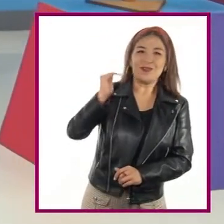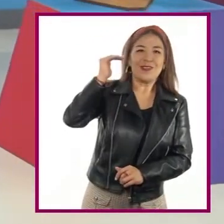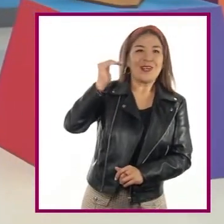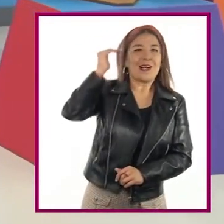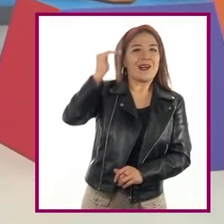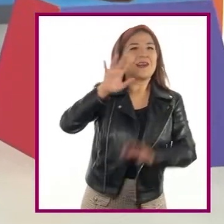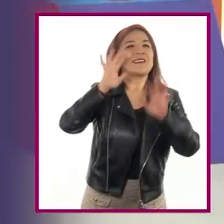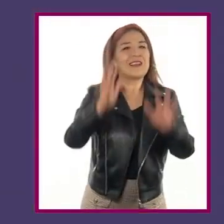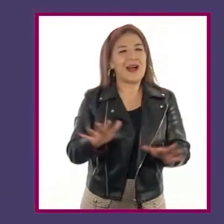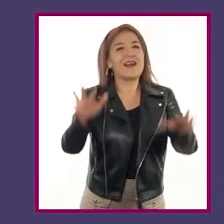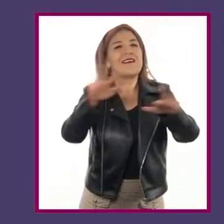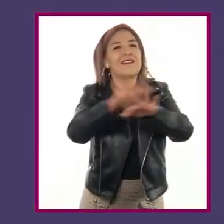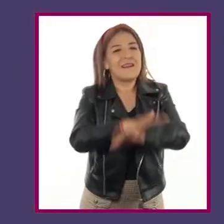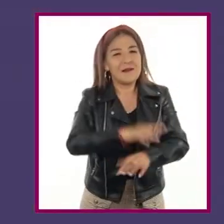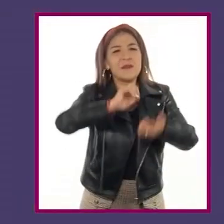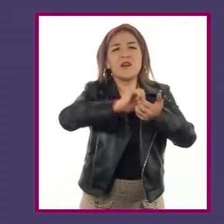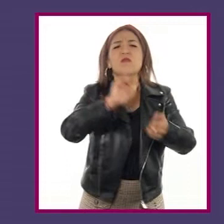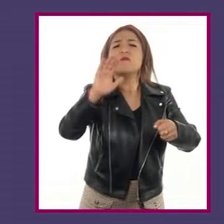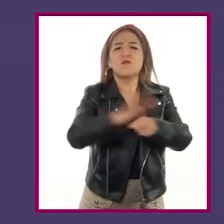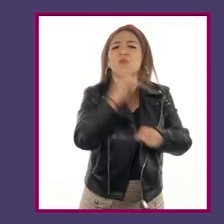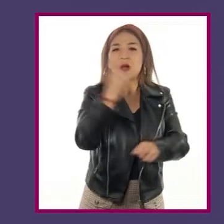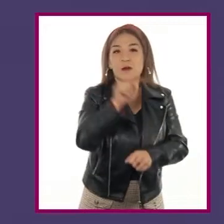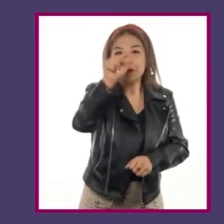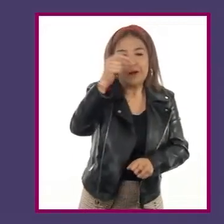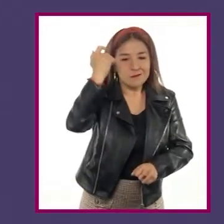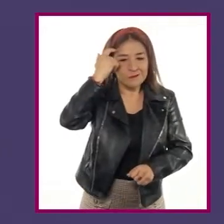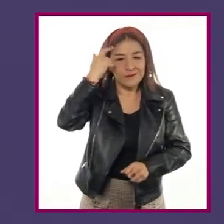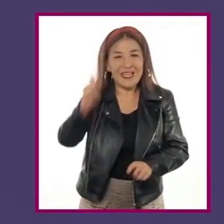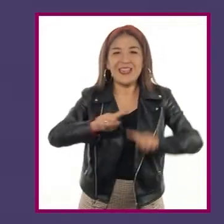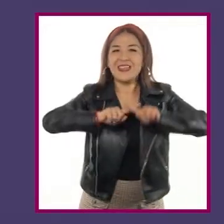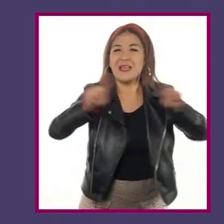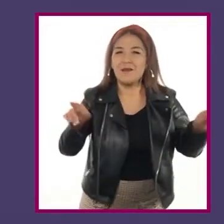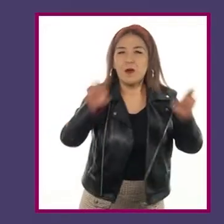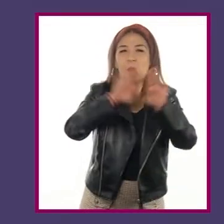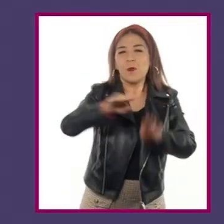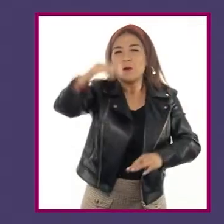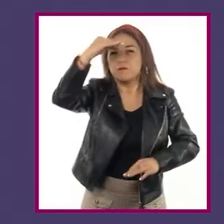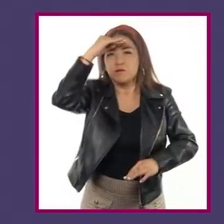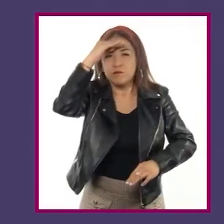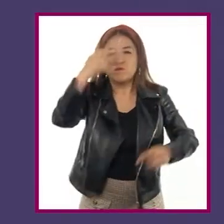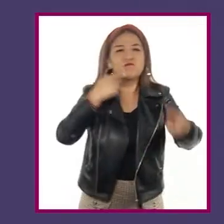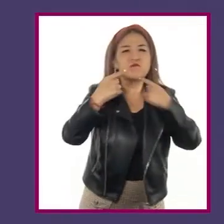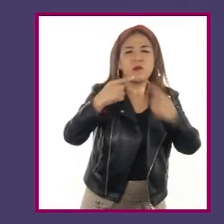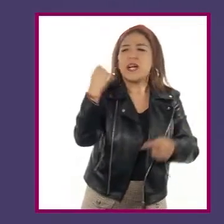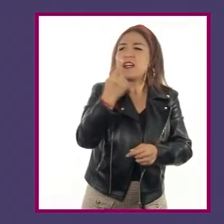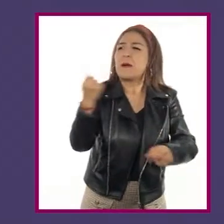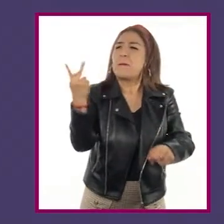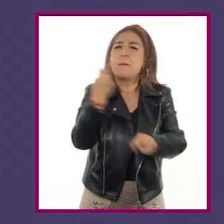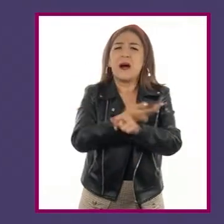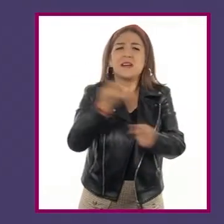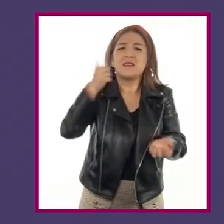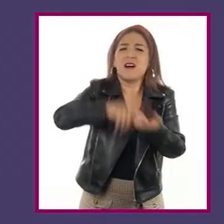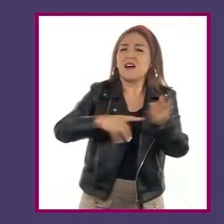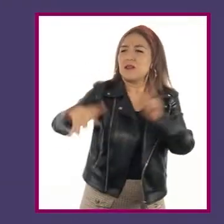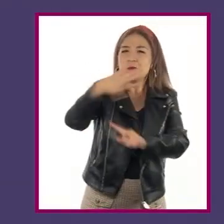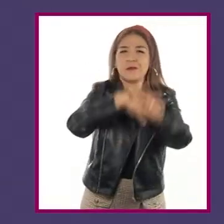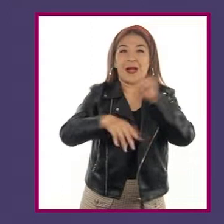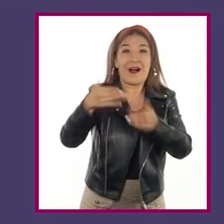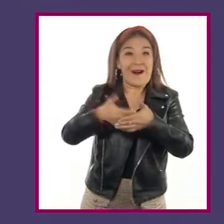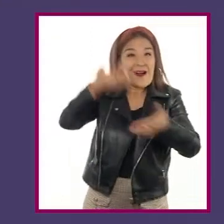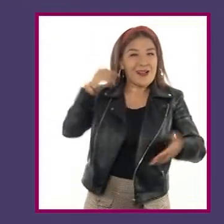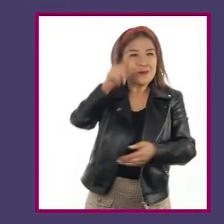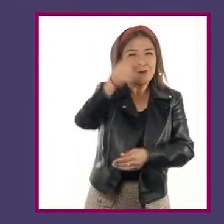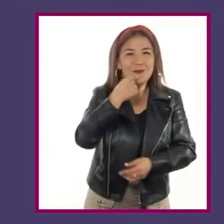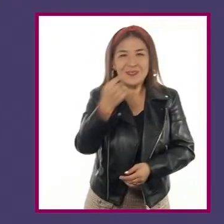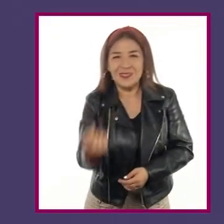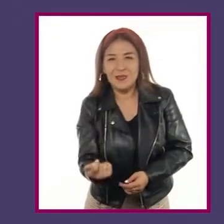porque su pensamiento se vuelve más crítico y reflexivo sobre lo que pasa a su alrededor. Dudan de lo que antes creían.